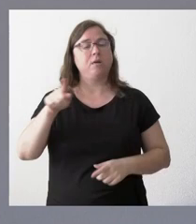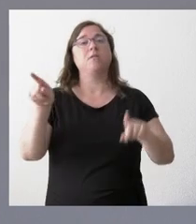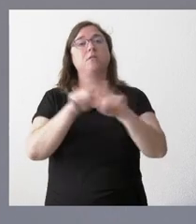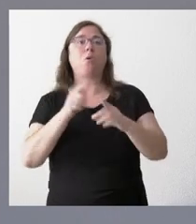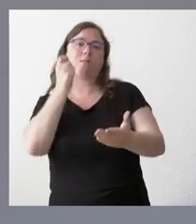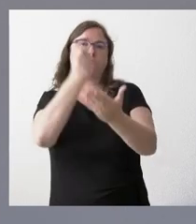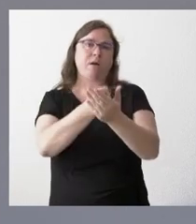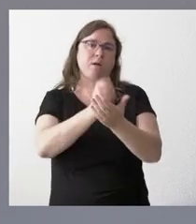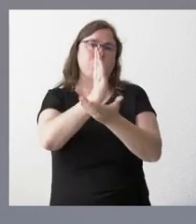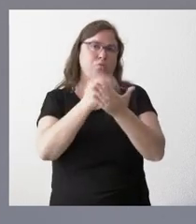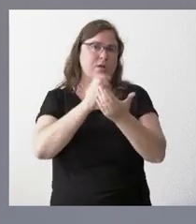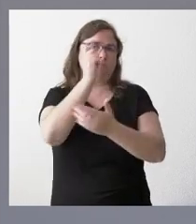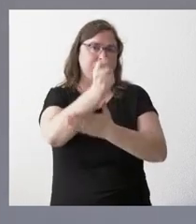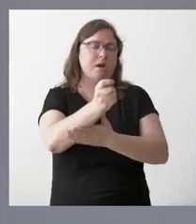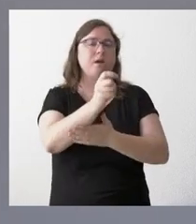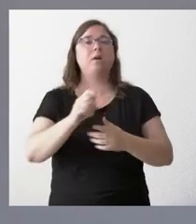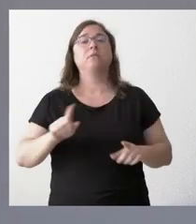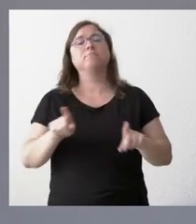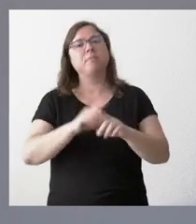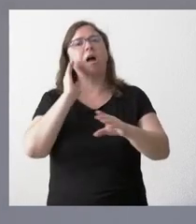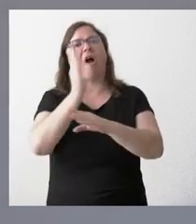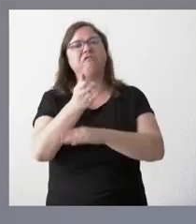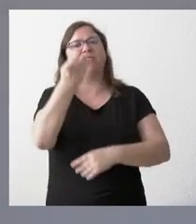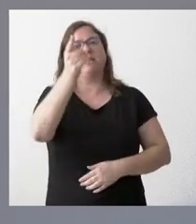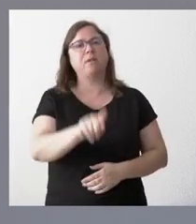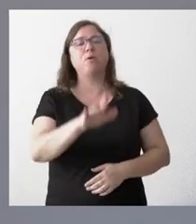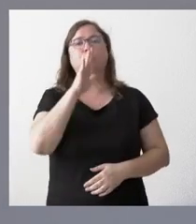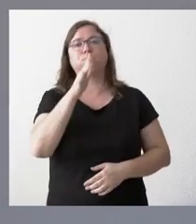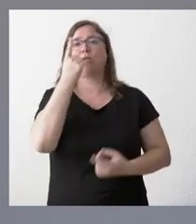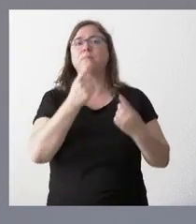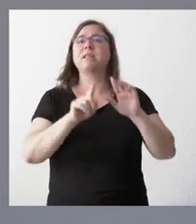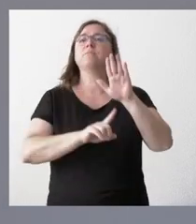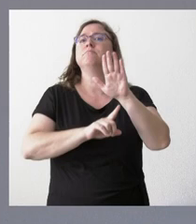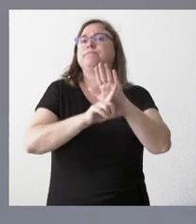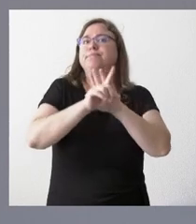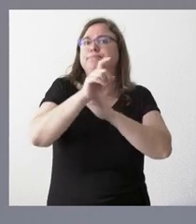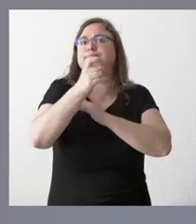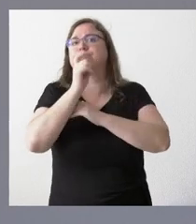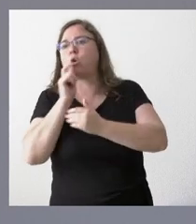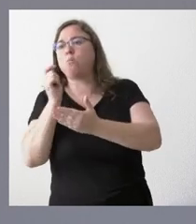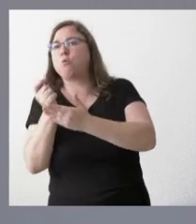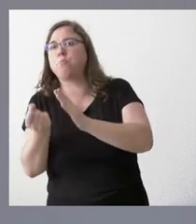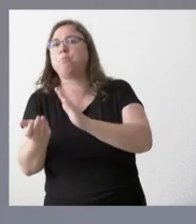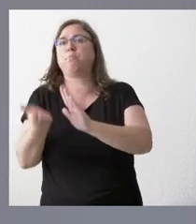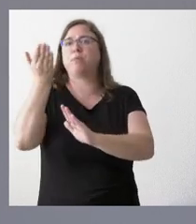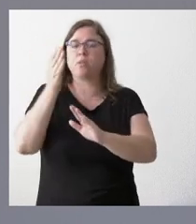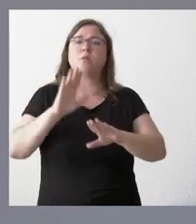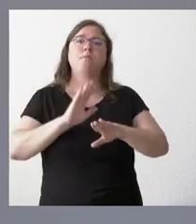propia Junta de Castilla y León y que también se ve afectado por cuál sea la evolución de las retribuciones de los empleados públicos para